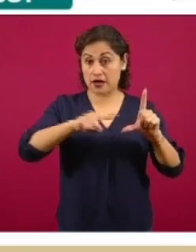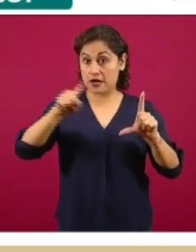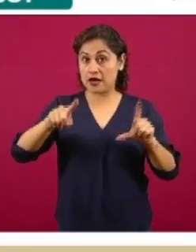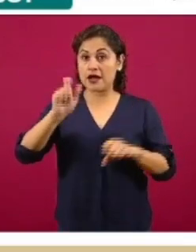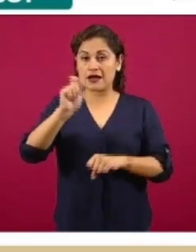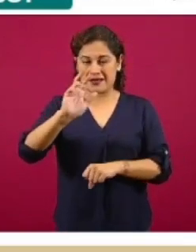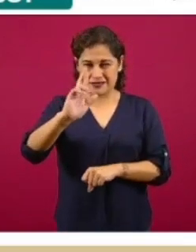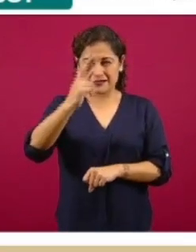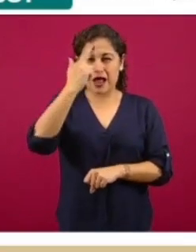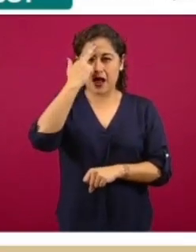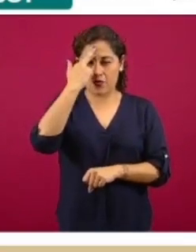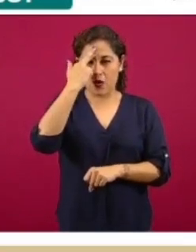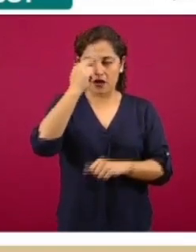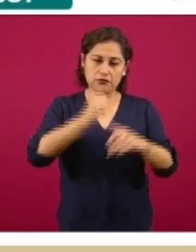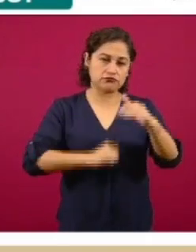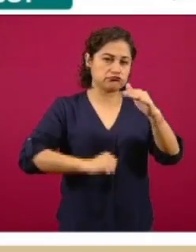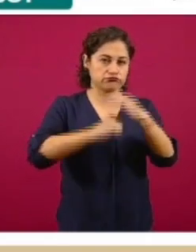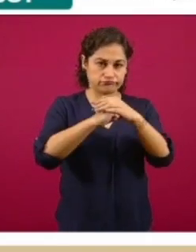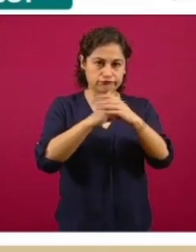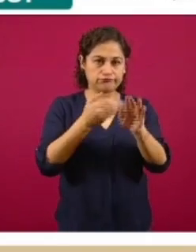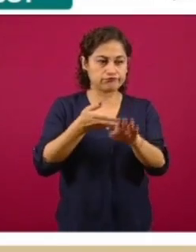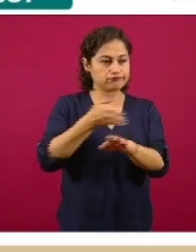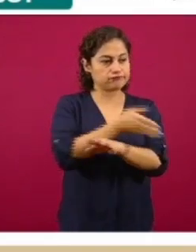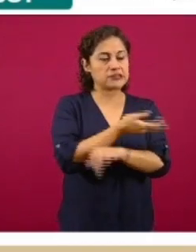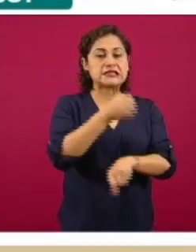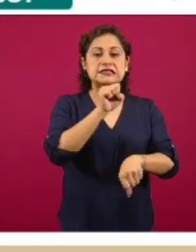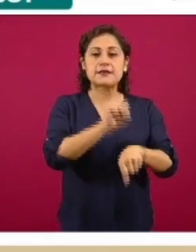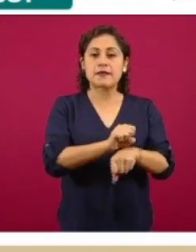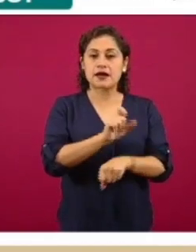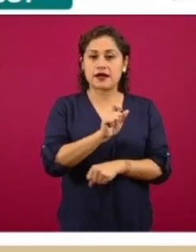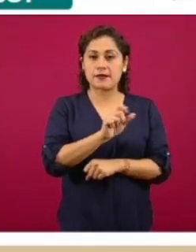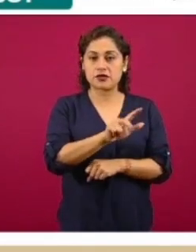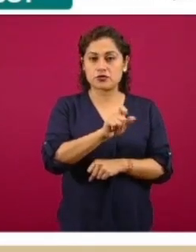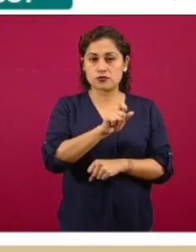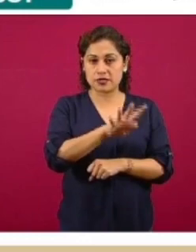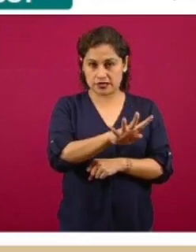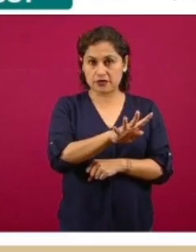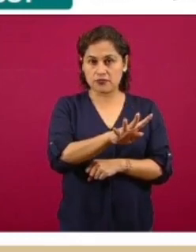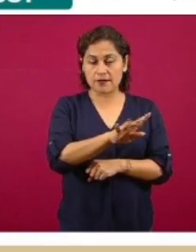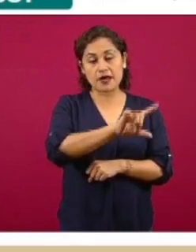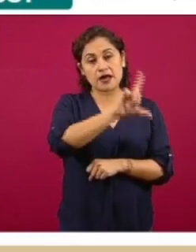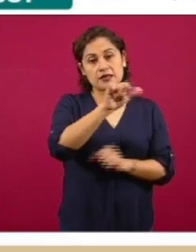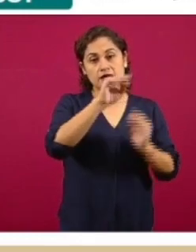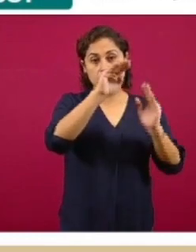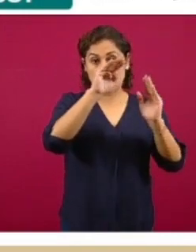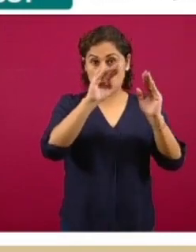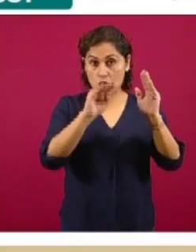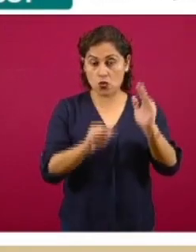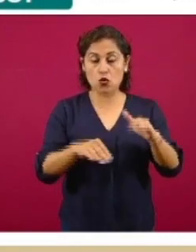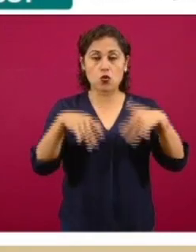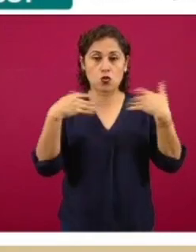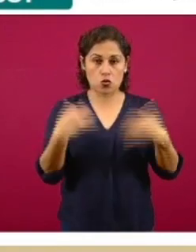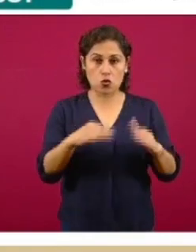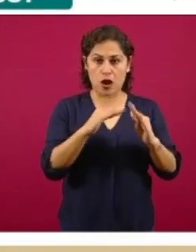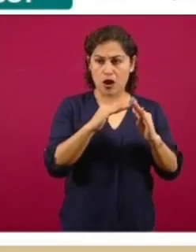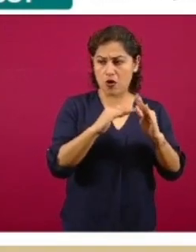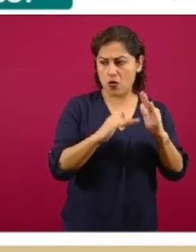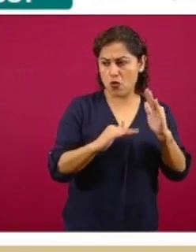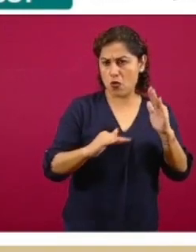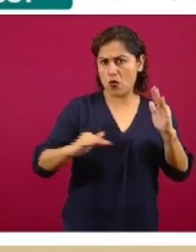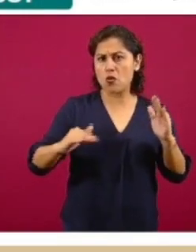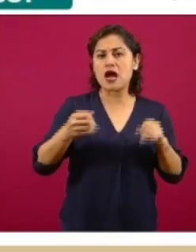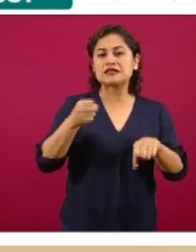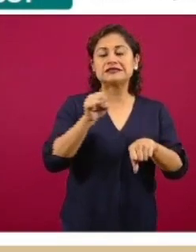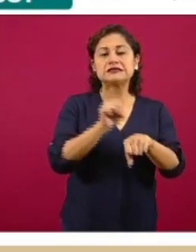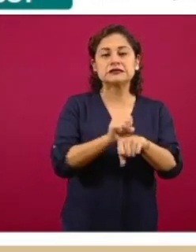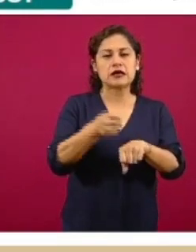pico cerca de la semana 28-29, después tuvimos un descenso importante por varias semanas,